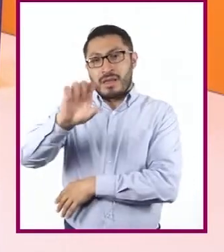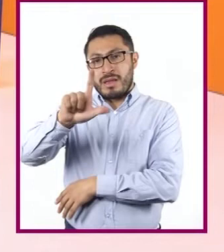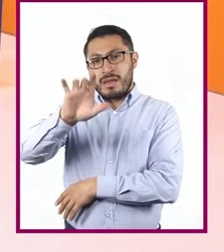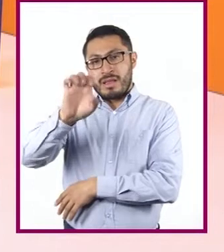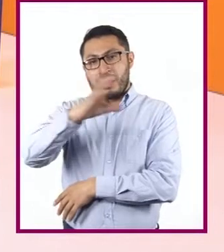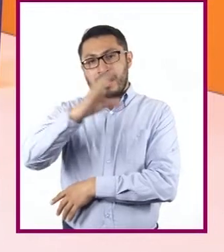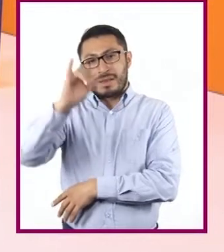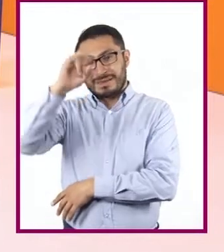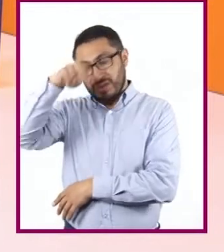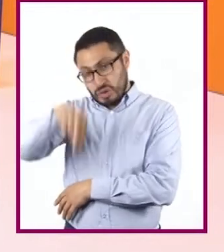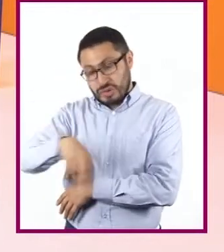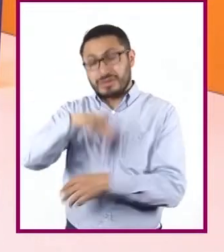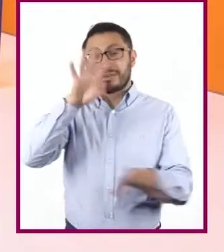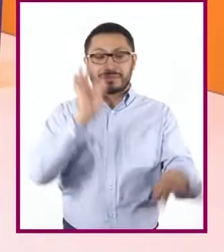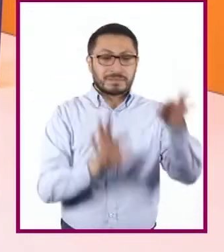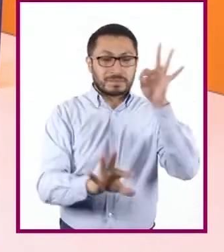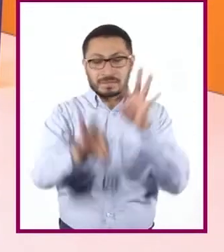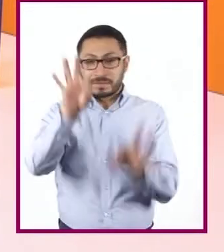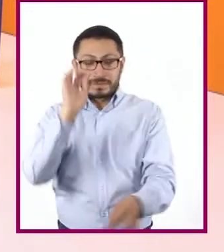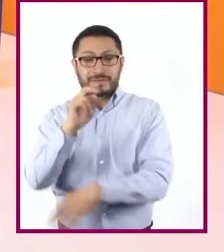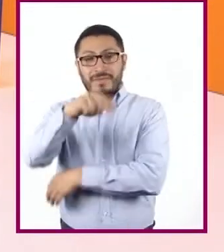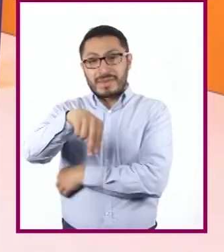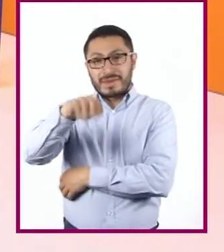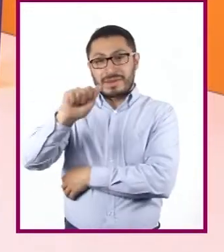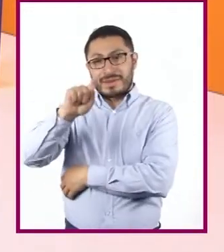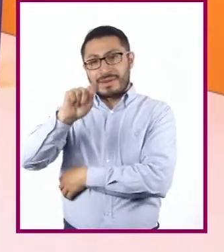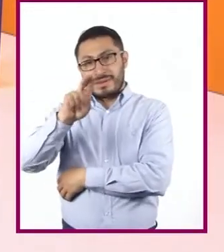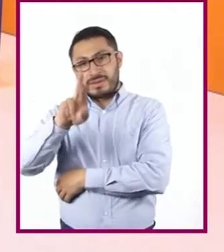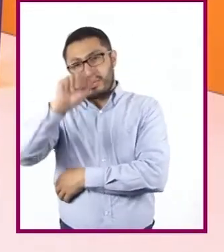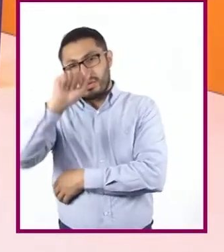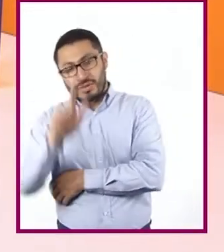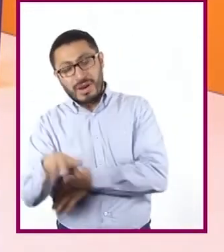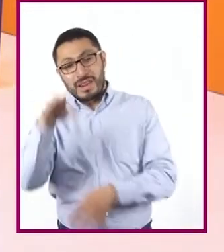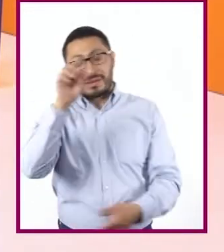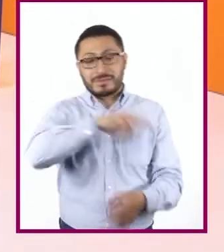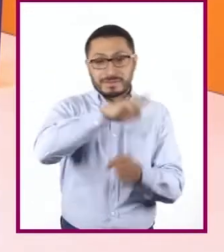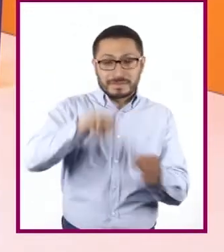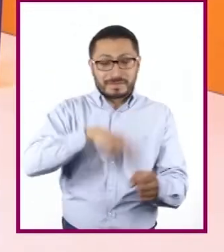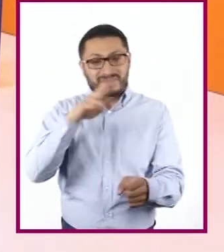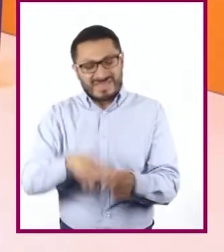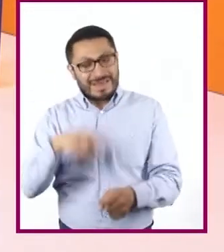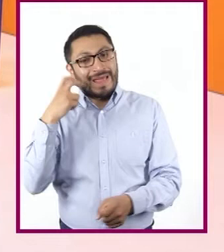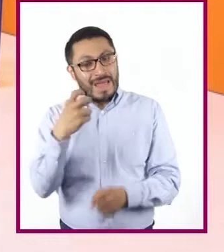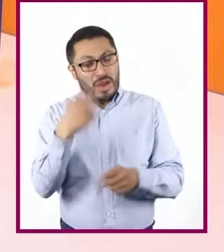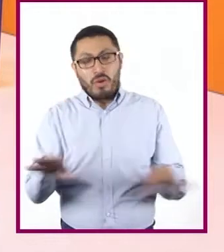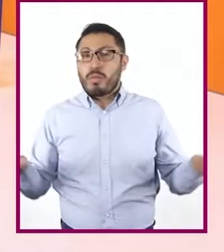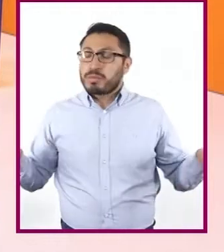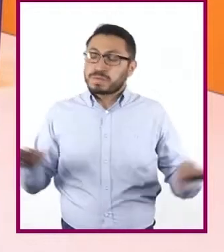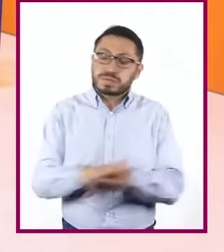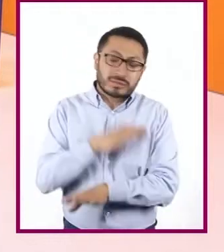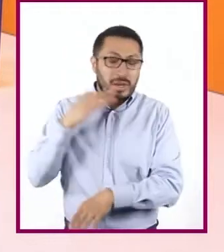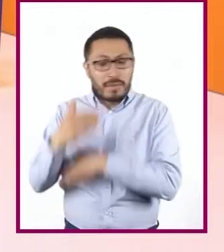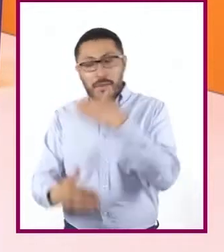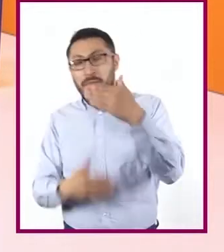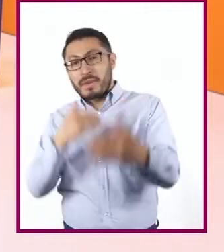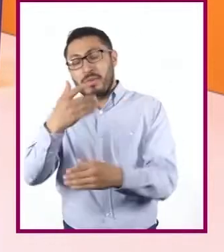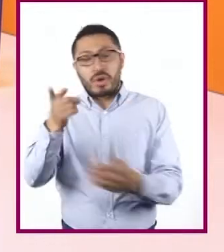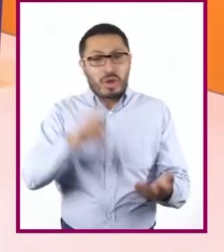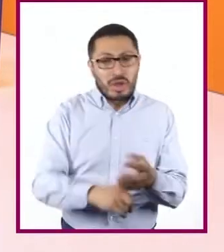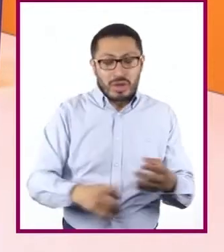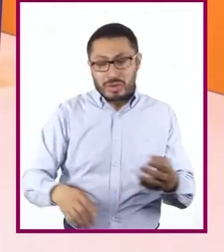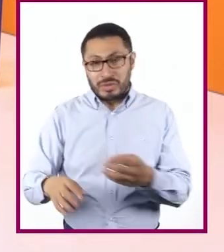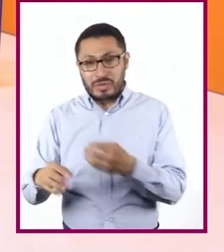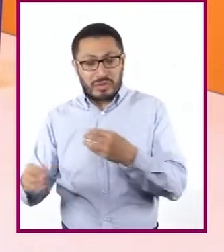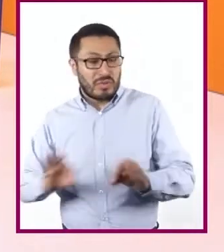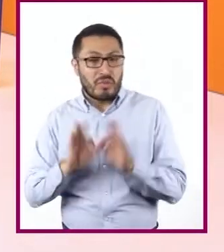la extinción y los procesos de cambio progresivo e irreversible en las especies. Darwin argumentó que los